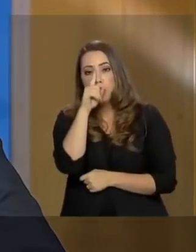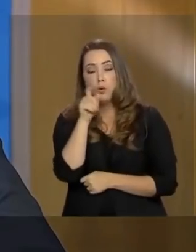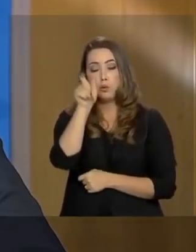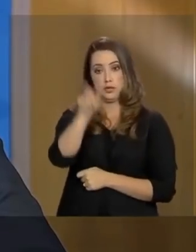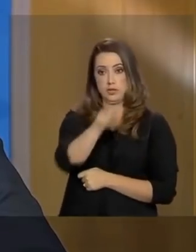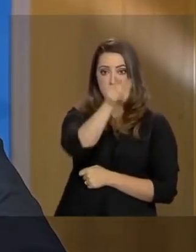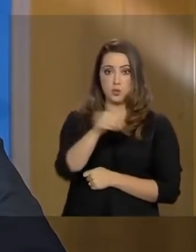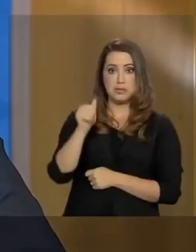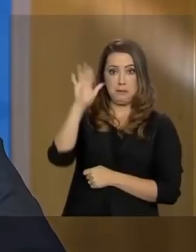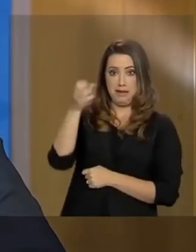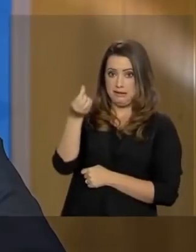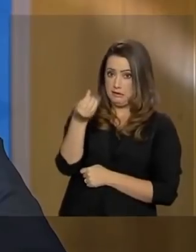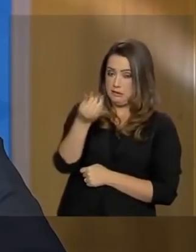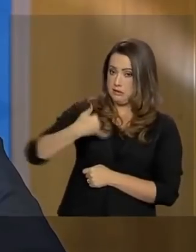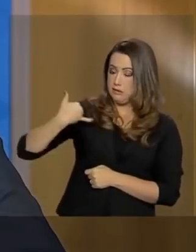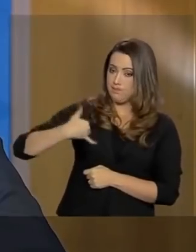escuelas